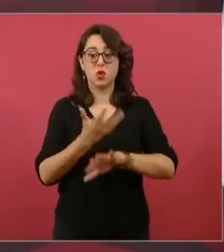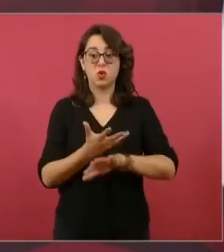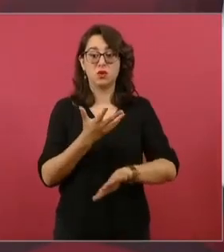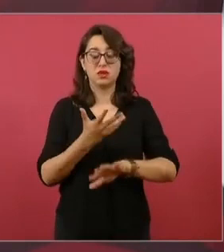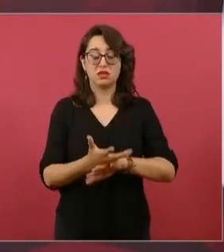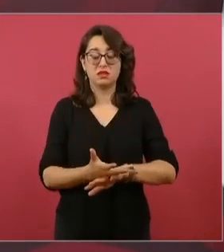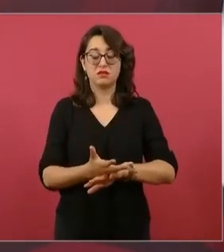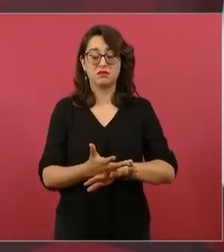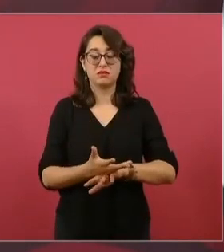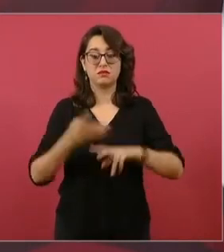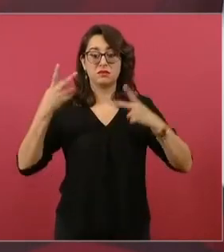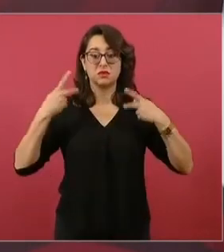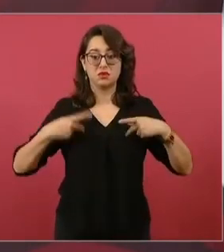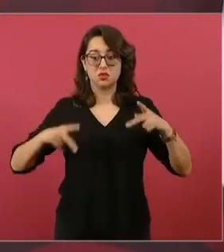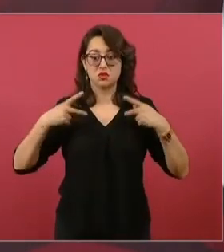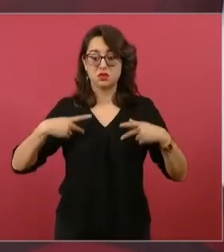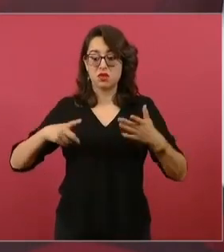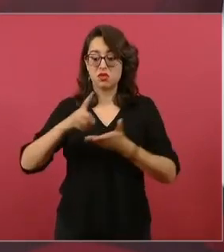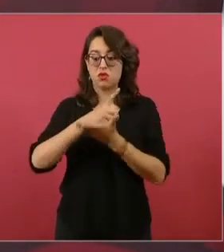muertes